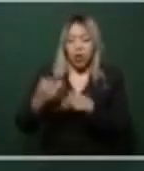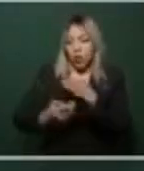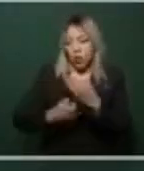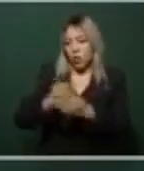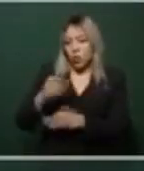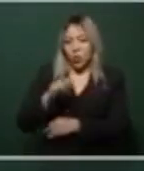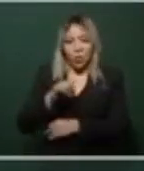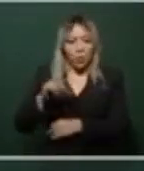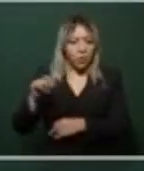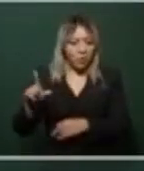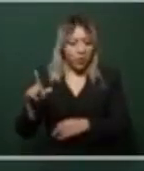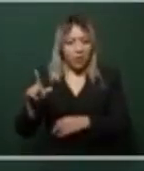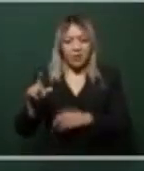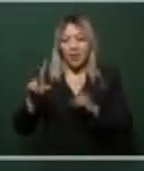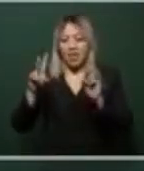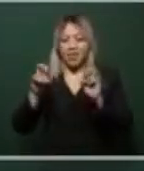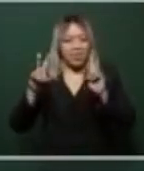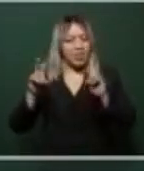vinculado a la política.